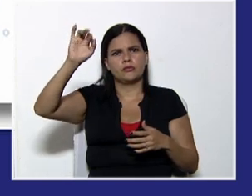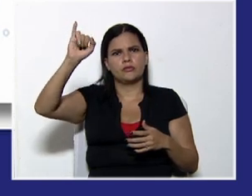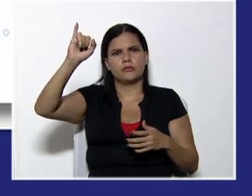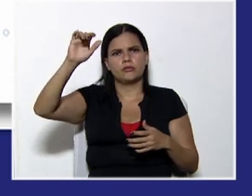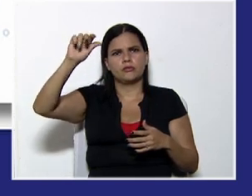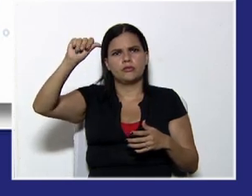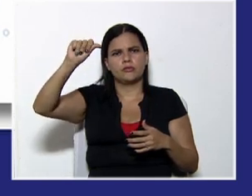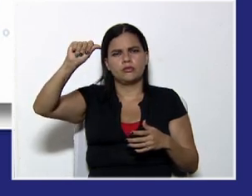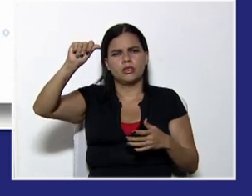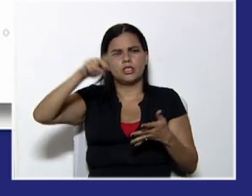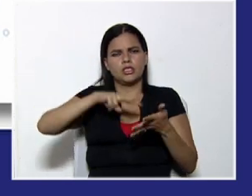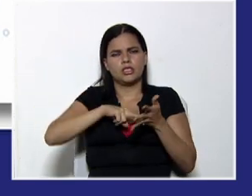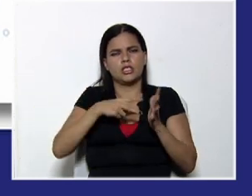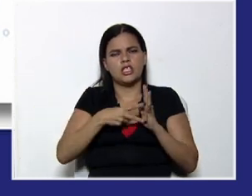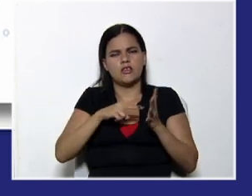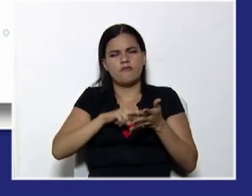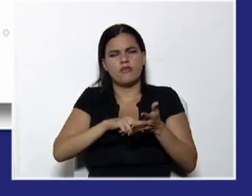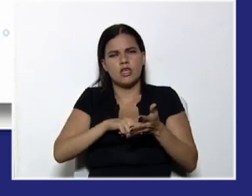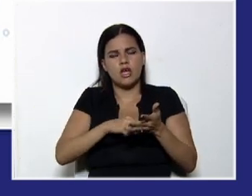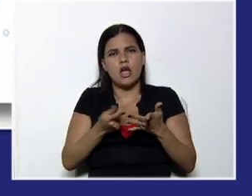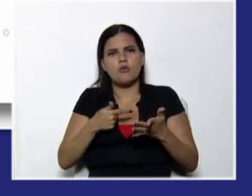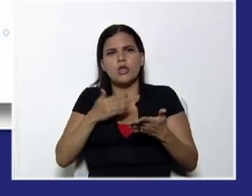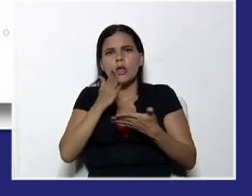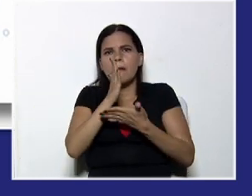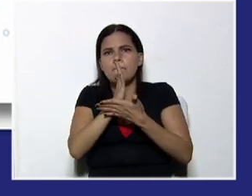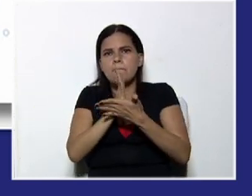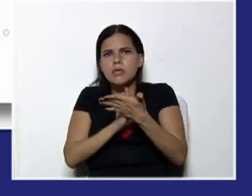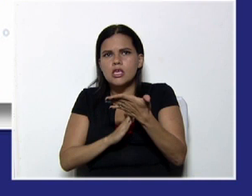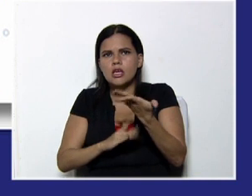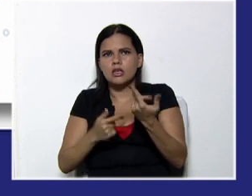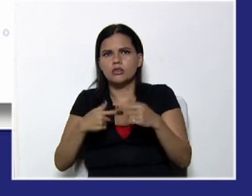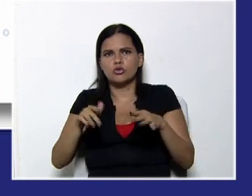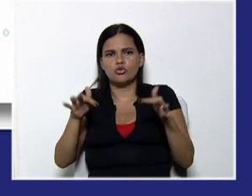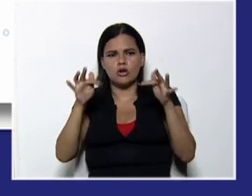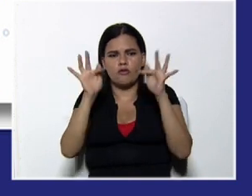sencilla figura en donde él pueda reproducir la imagen